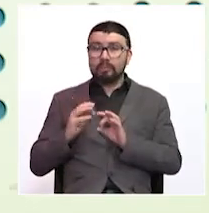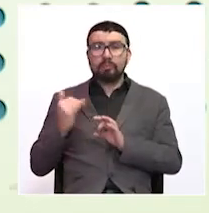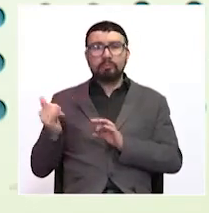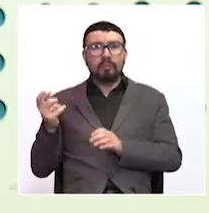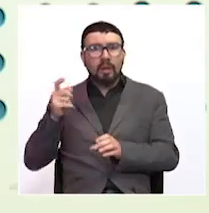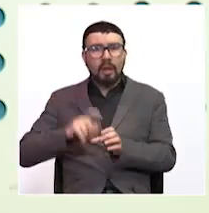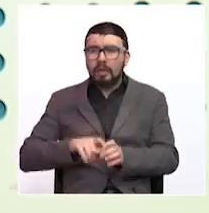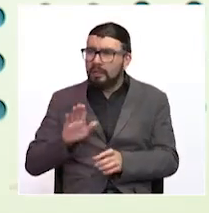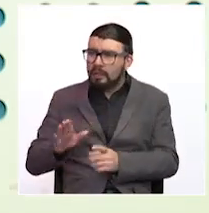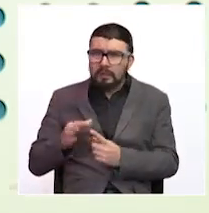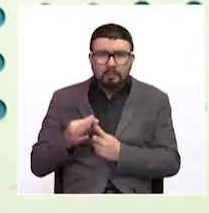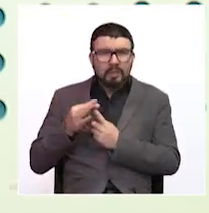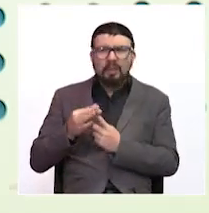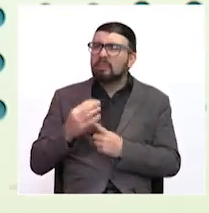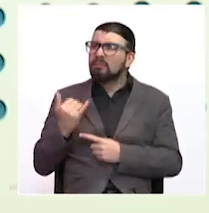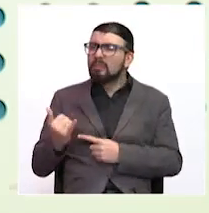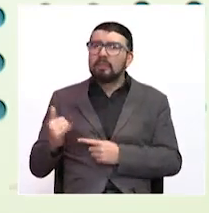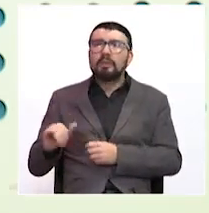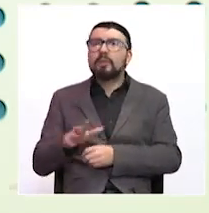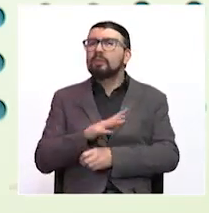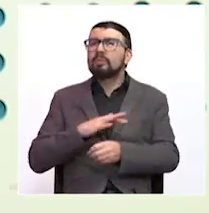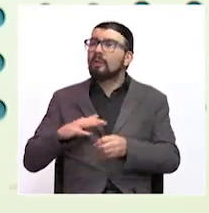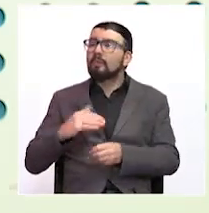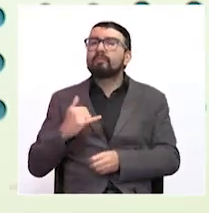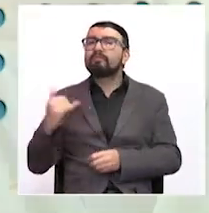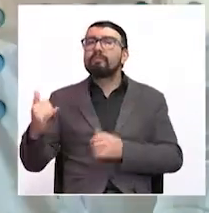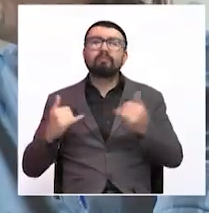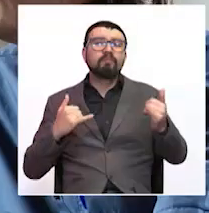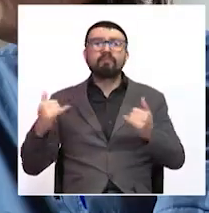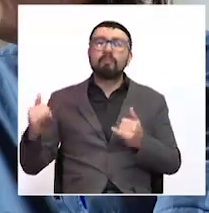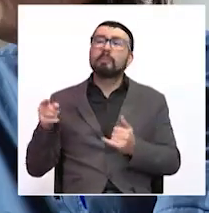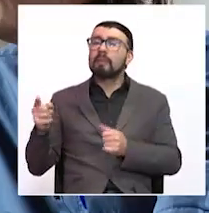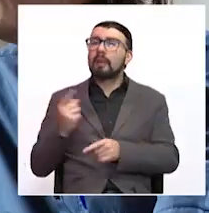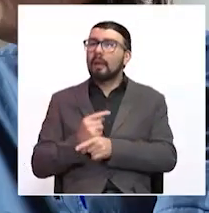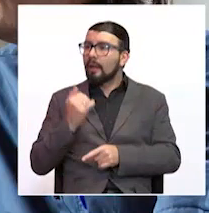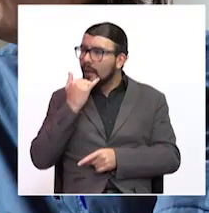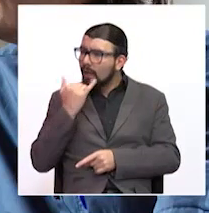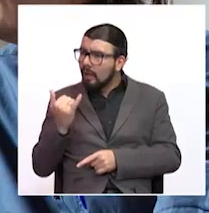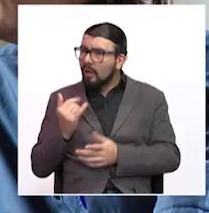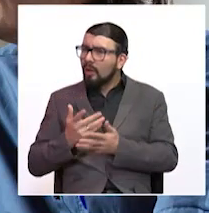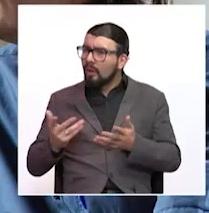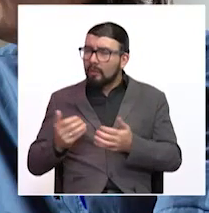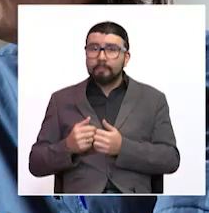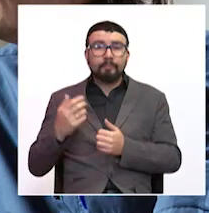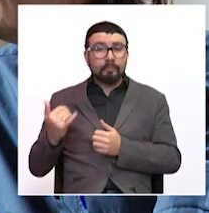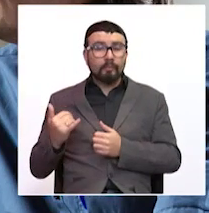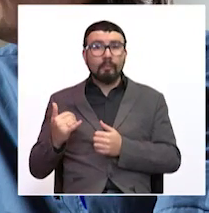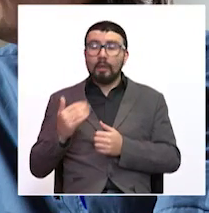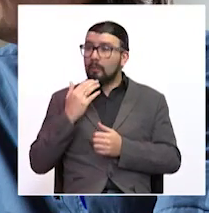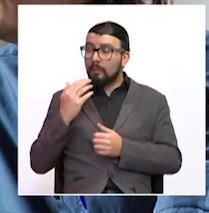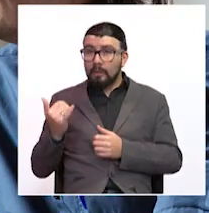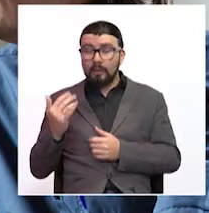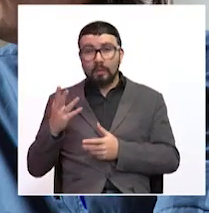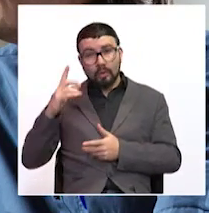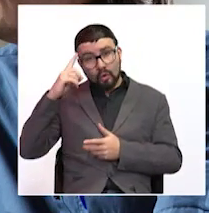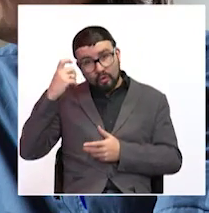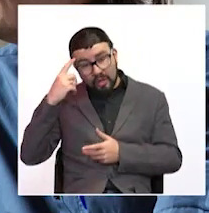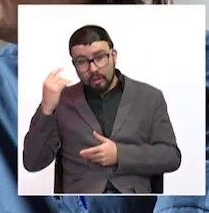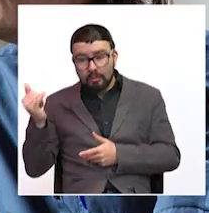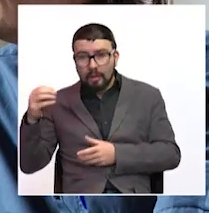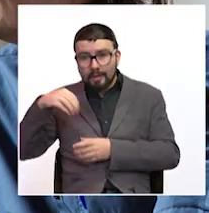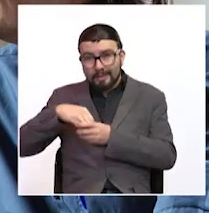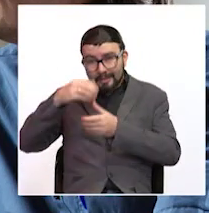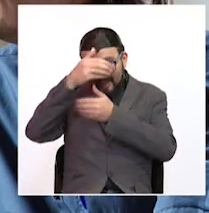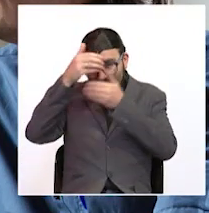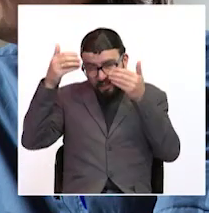el entorno una zona de distensión los diálogos de paz del gobierno con la guerrilla no fueron